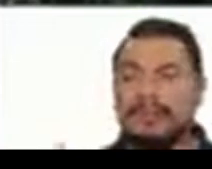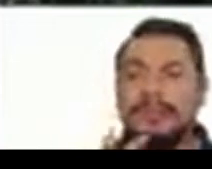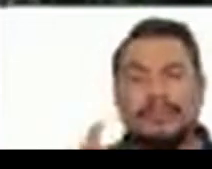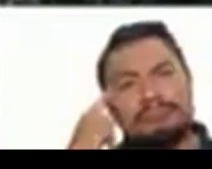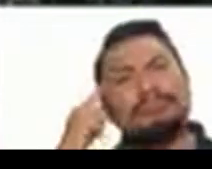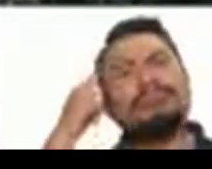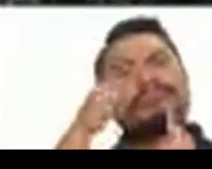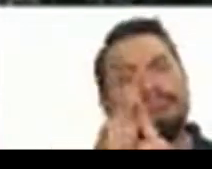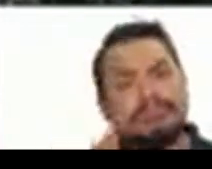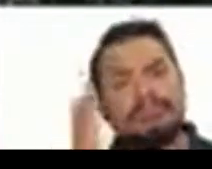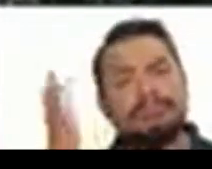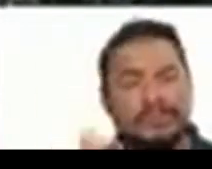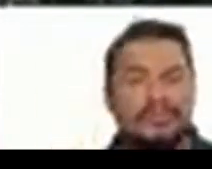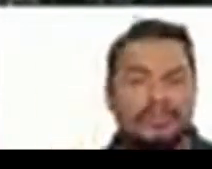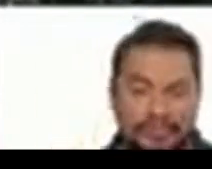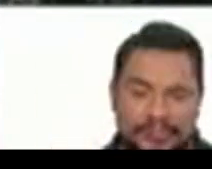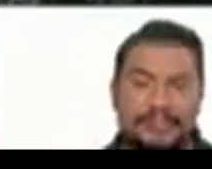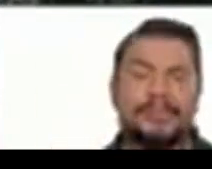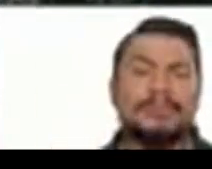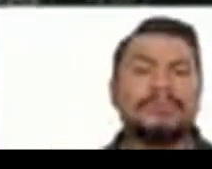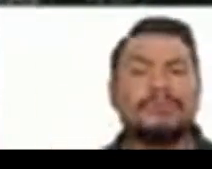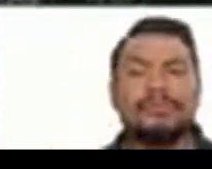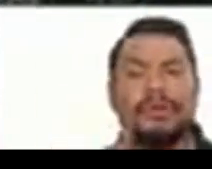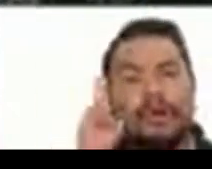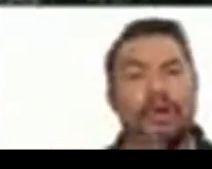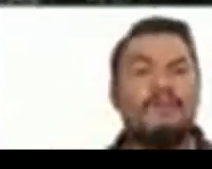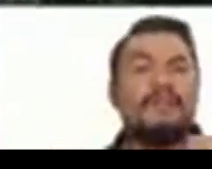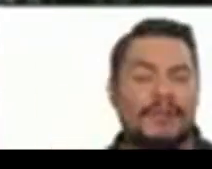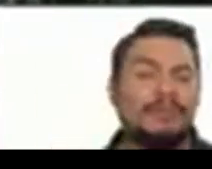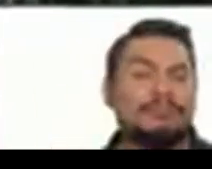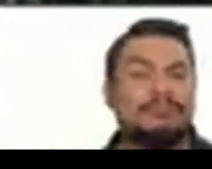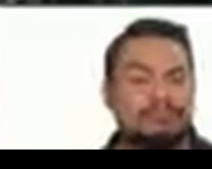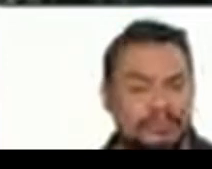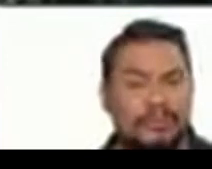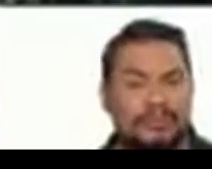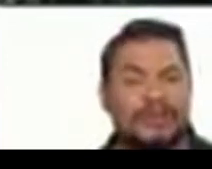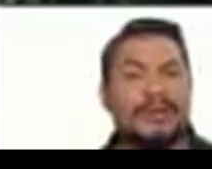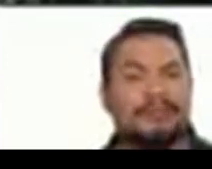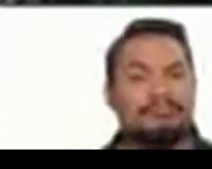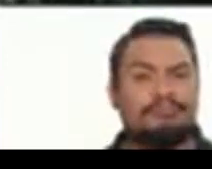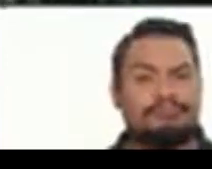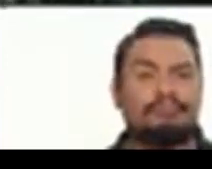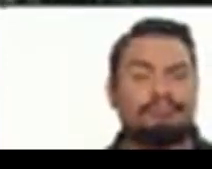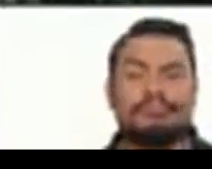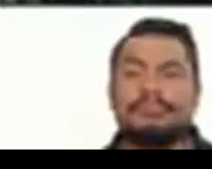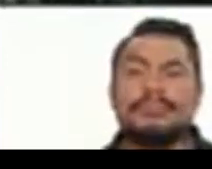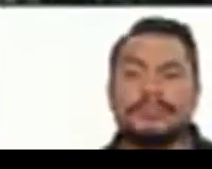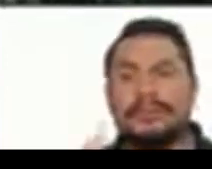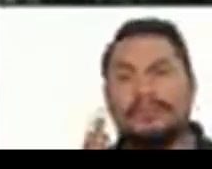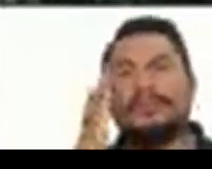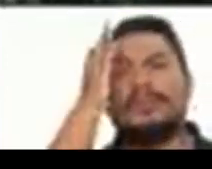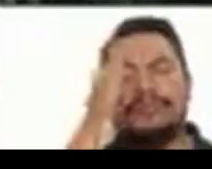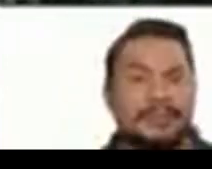proyectamos como hermanos hacia el futuro. Confiados en nuestras posibilidades de desarrollo, nos proyectamos hacia el